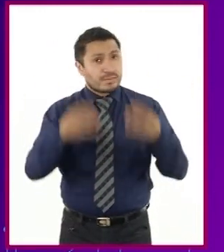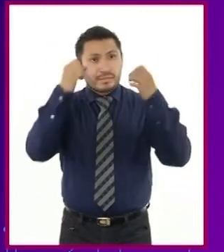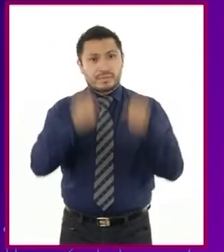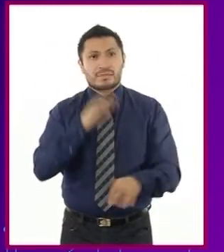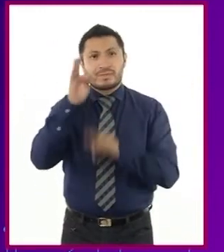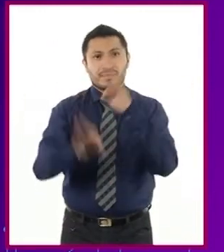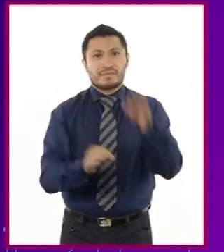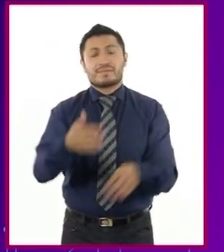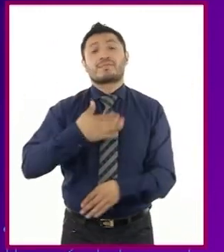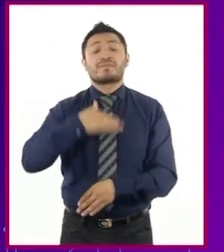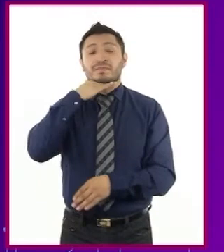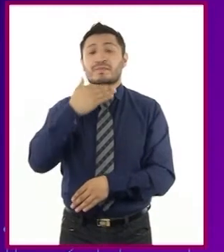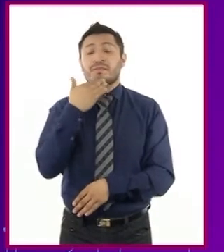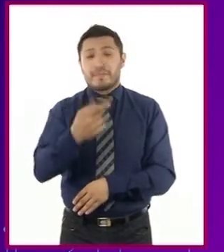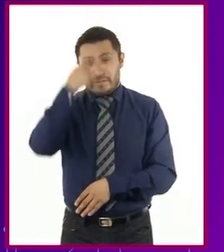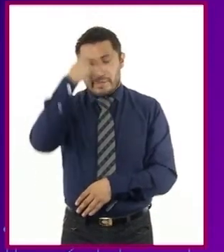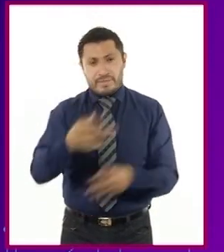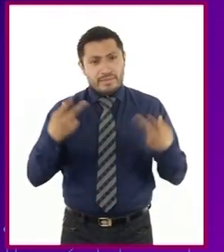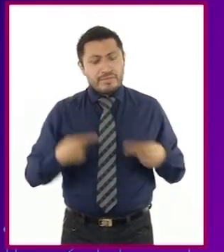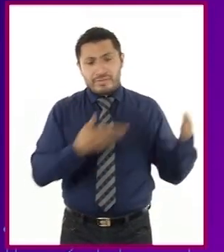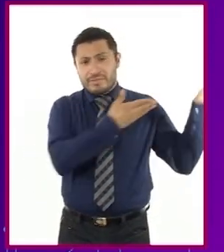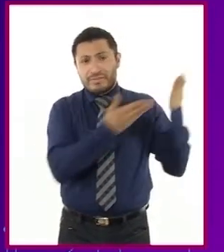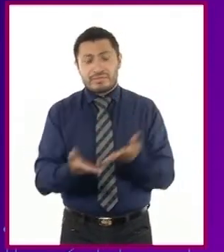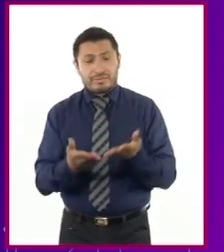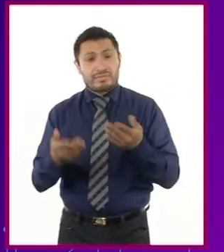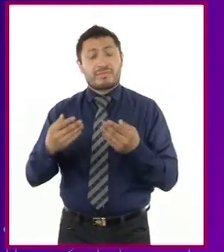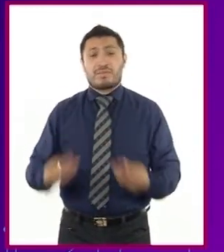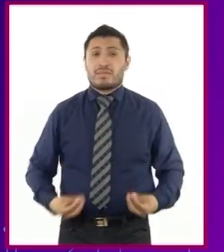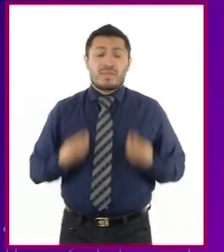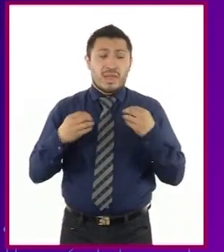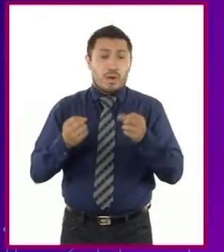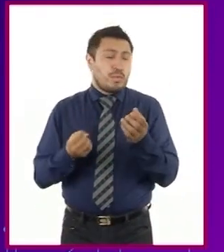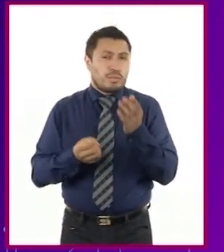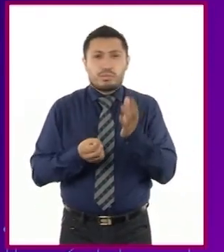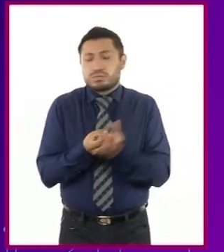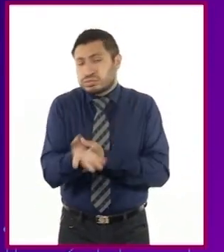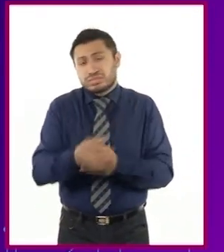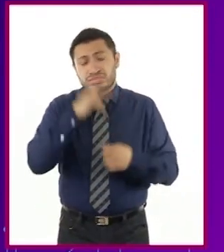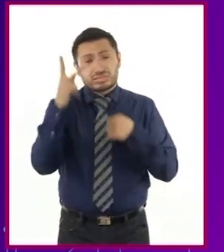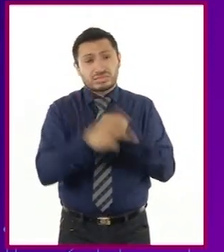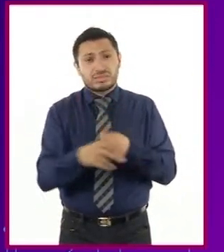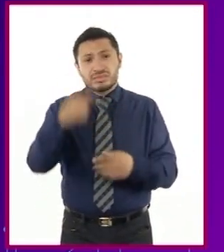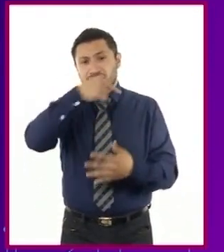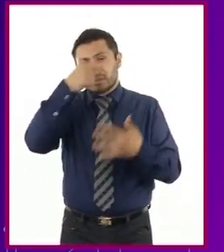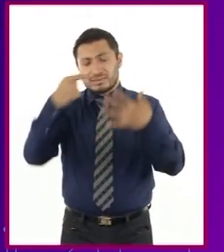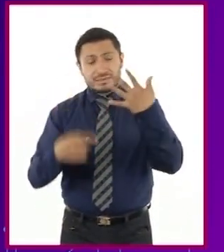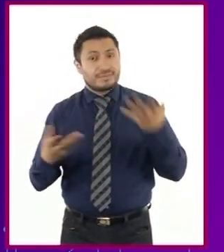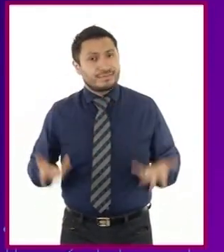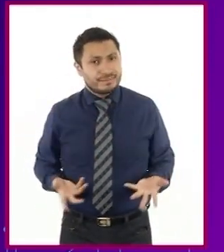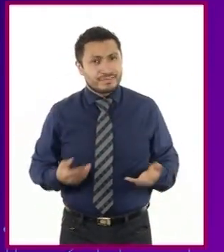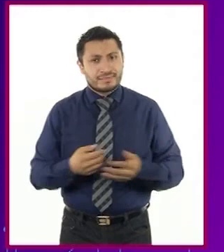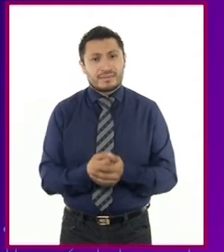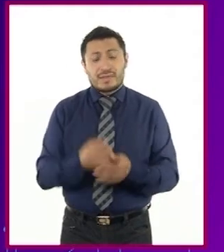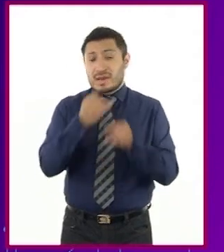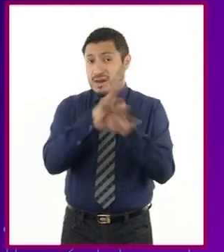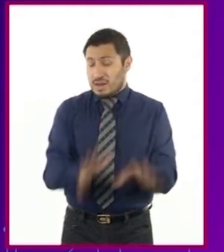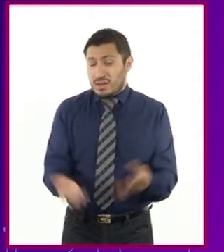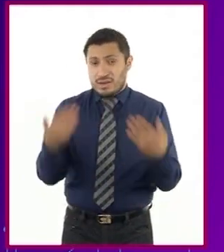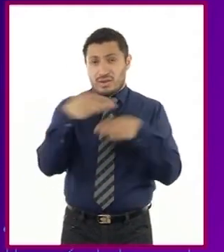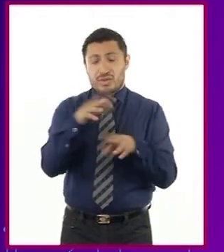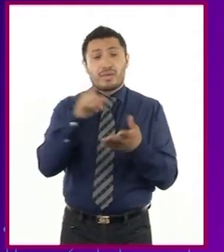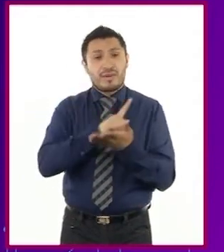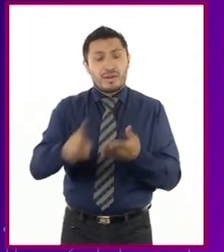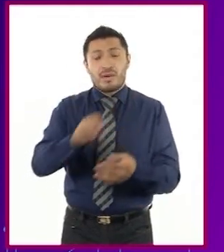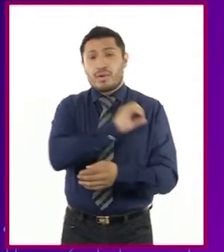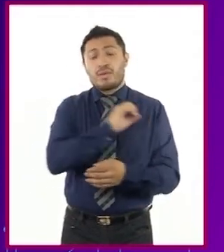trato digno para nuestros connacionales que ingresan, transitan o salen del país mediante las siguientes acciones: informar sobre sus derechos